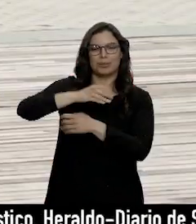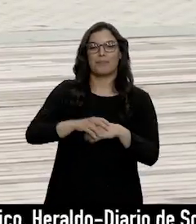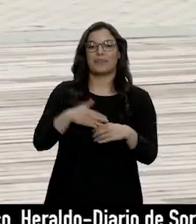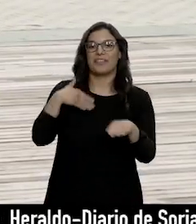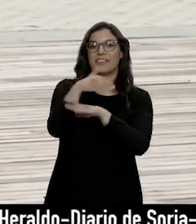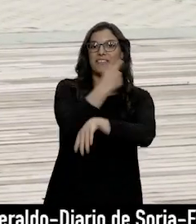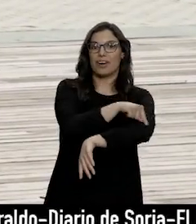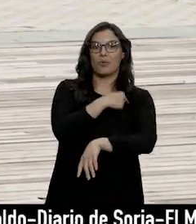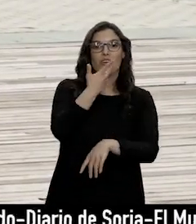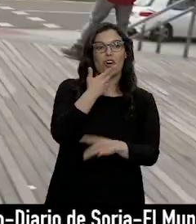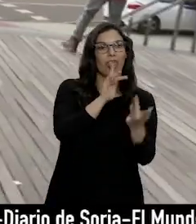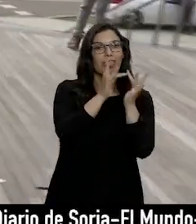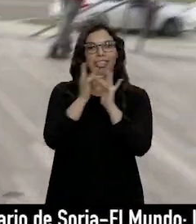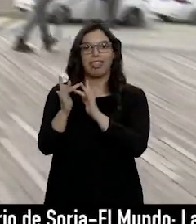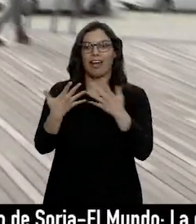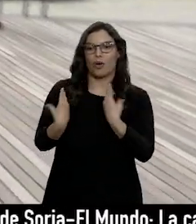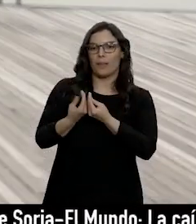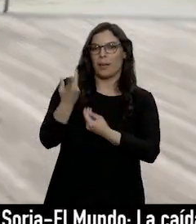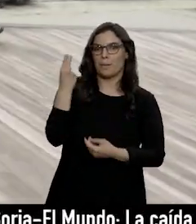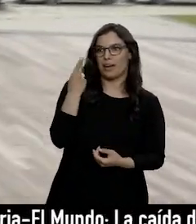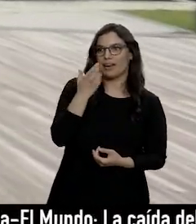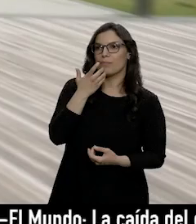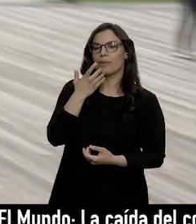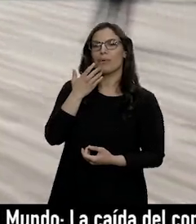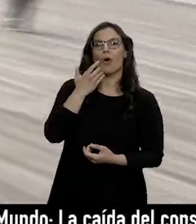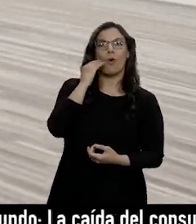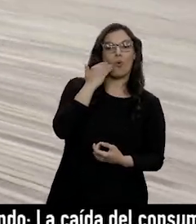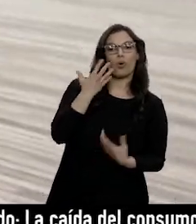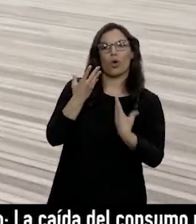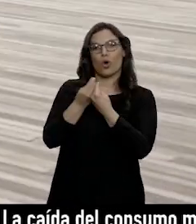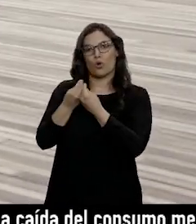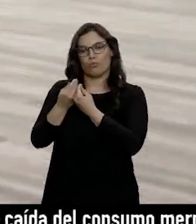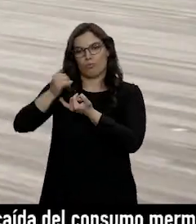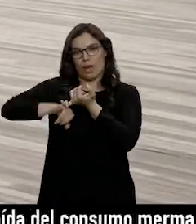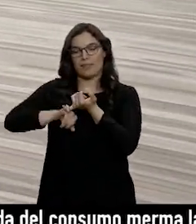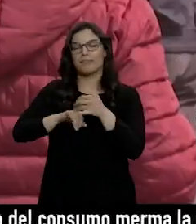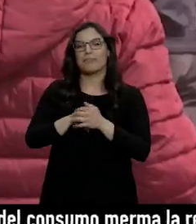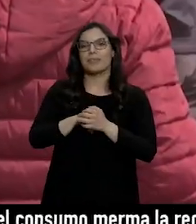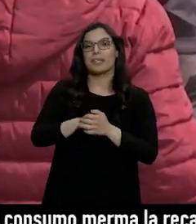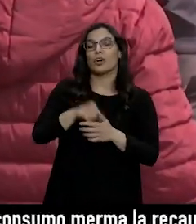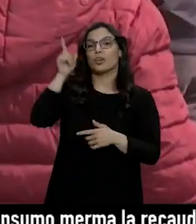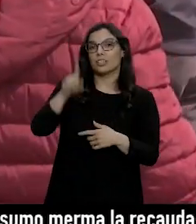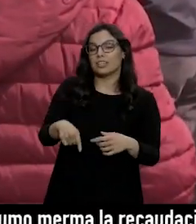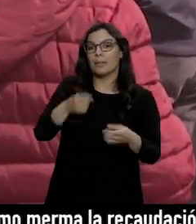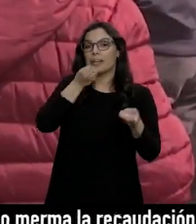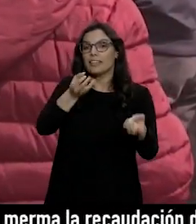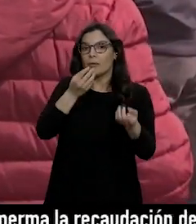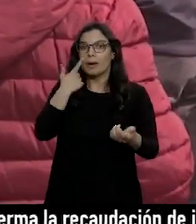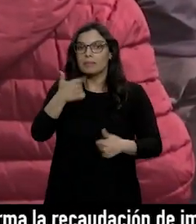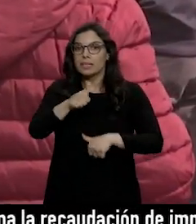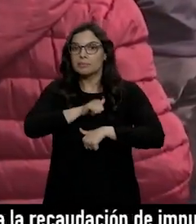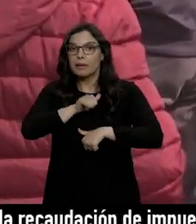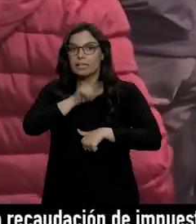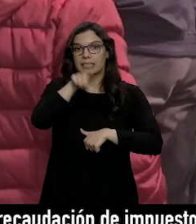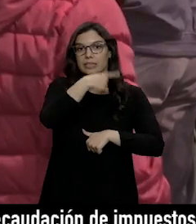es encontrar a conocidos, acompañar a la pareja, como ha hecho hoy Julio con Ludivina, y también informarse de si hay que esperar un